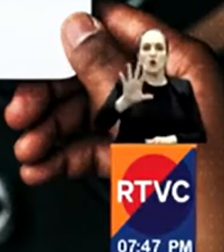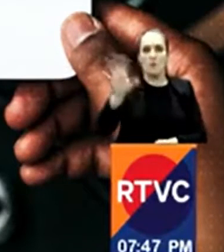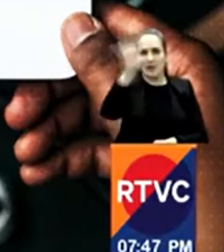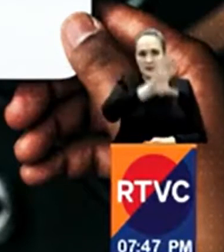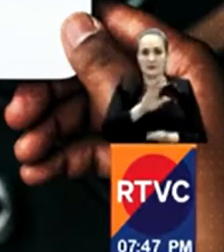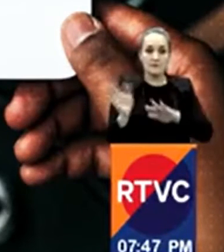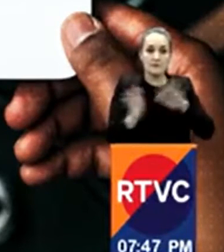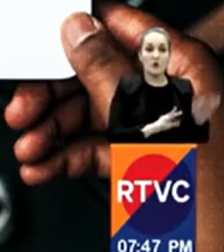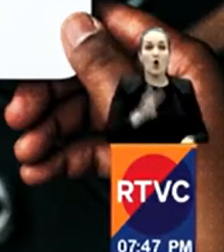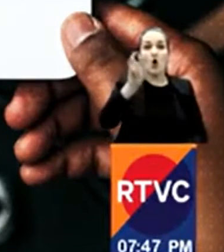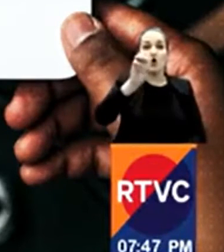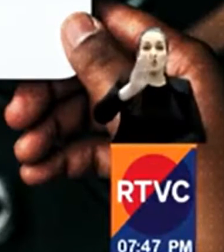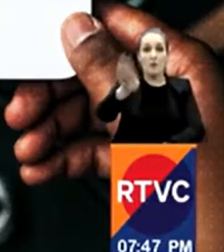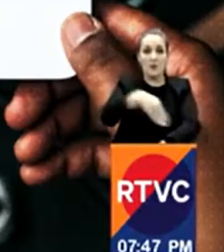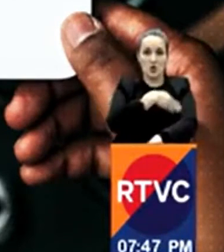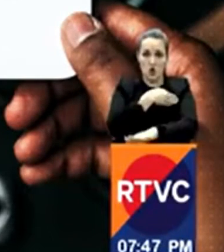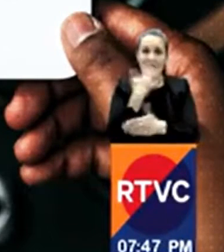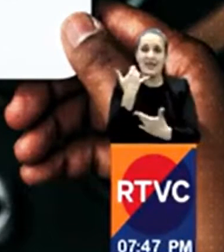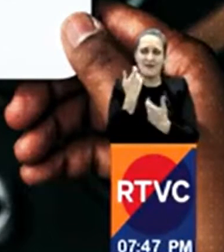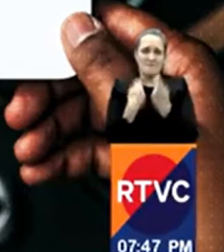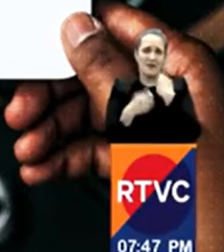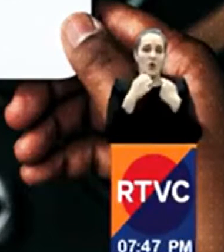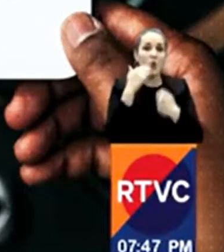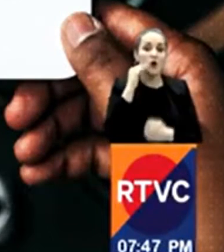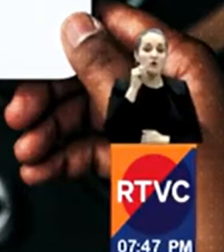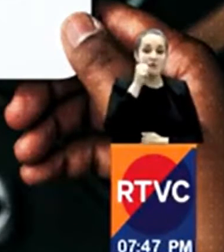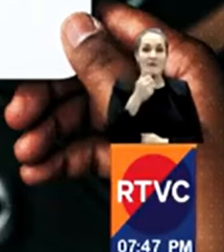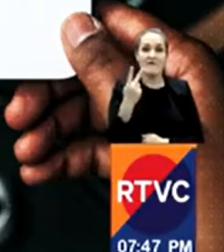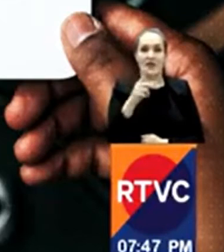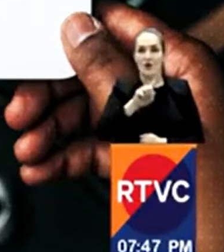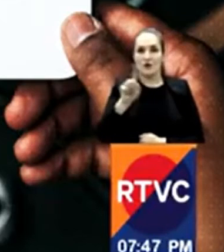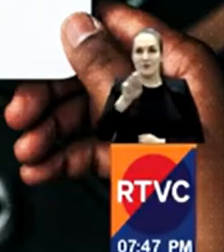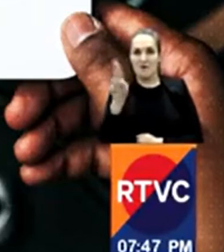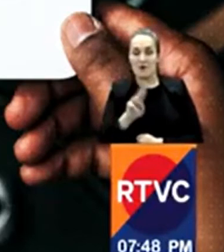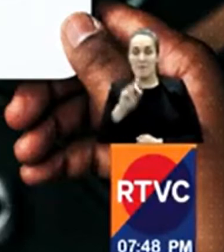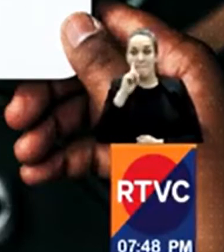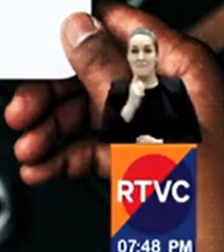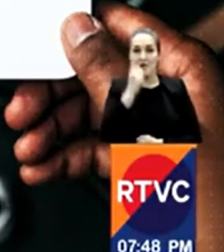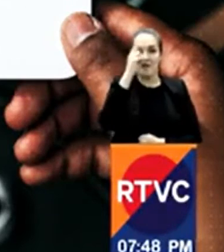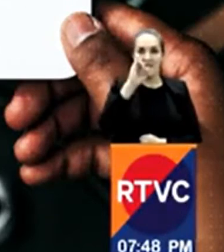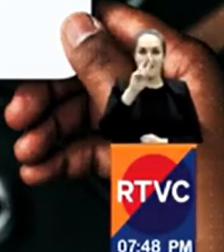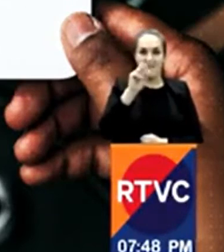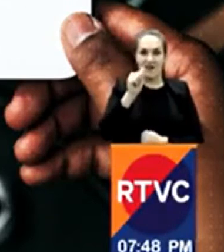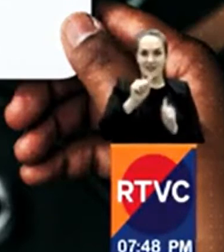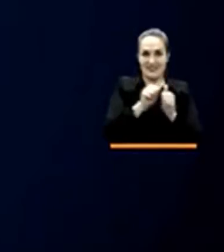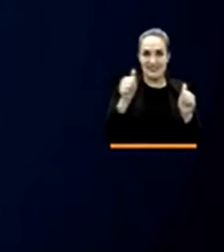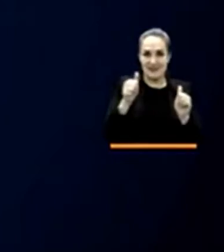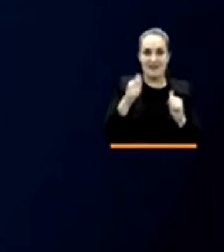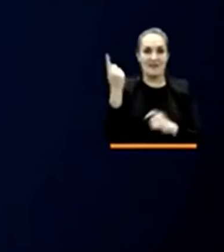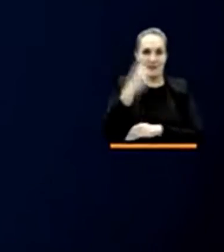ventas espera conseguir el comercio nacional este viernes 11 de marzo durante el primer día sin IVA de este año.